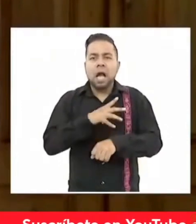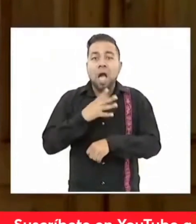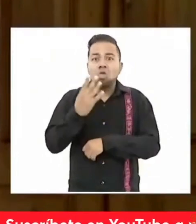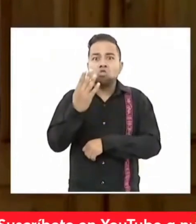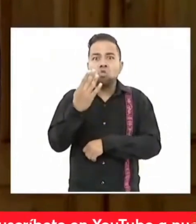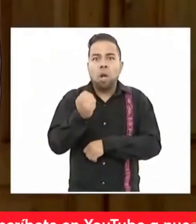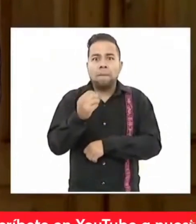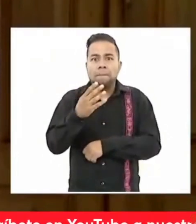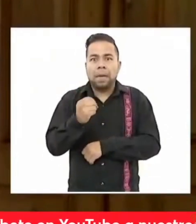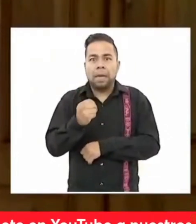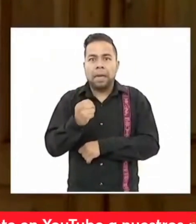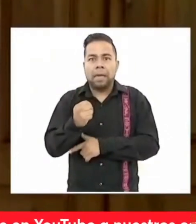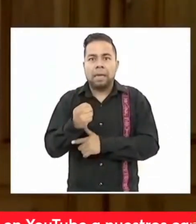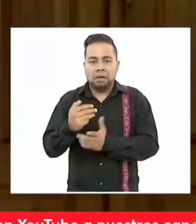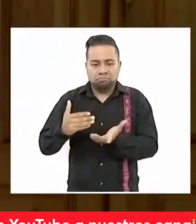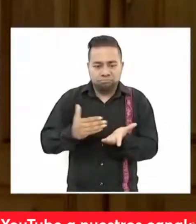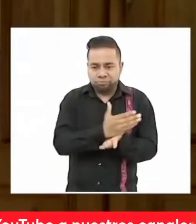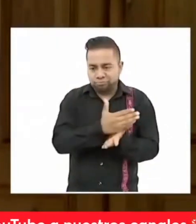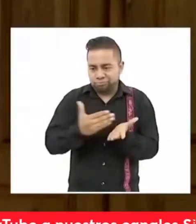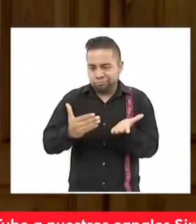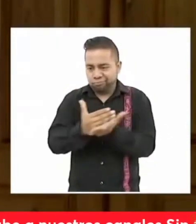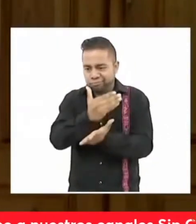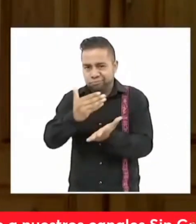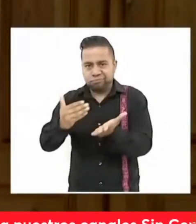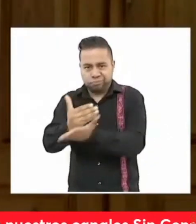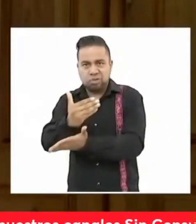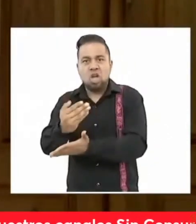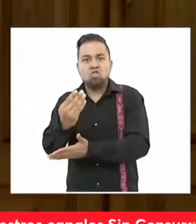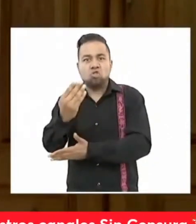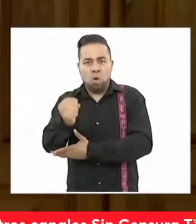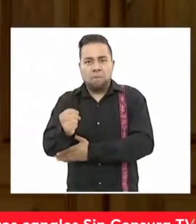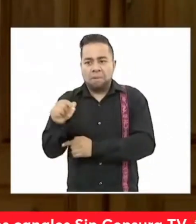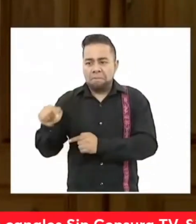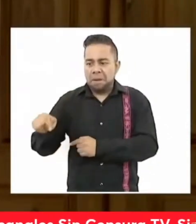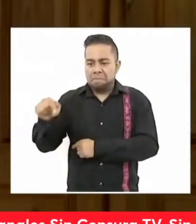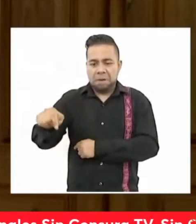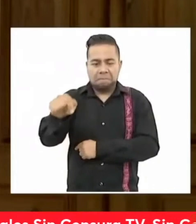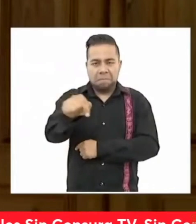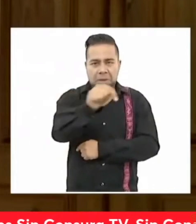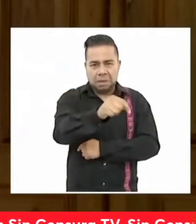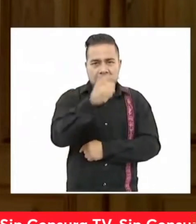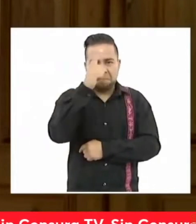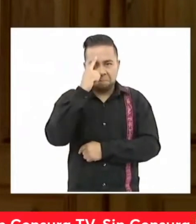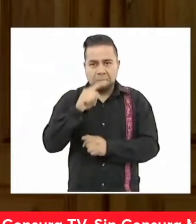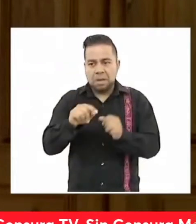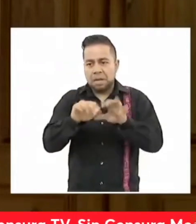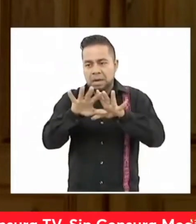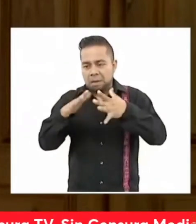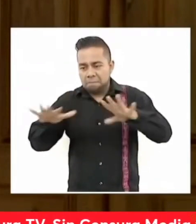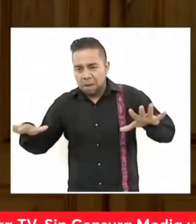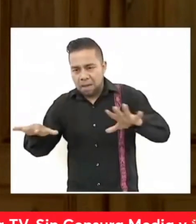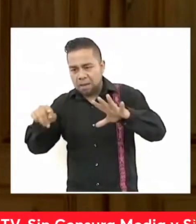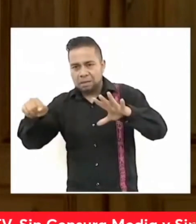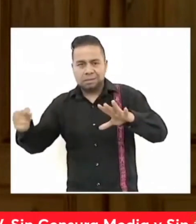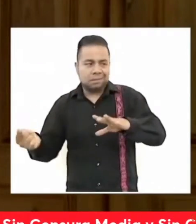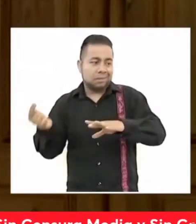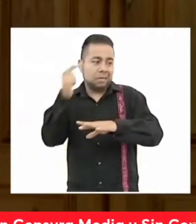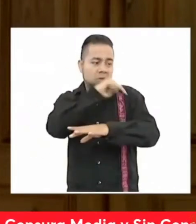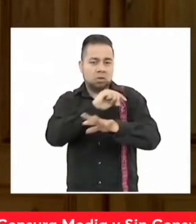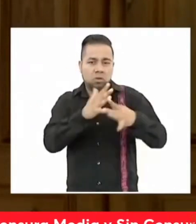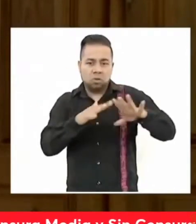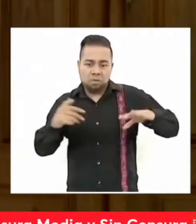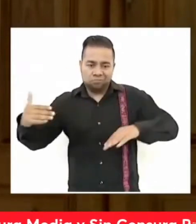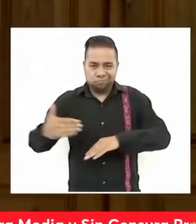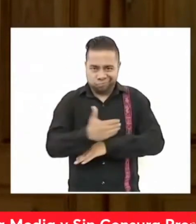pasos para cruzar de un océano a otro. Y él